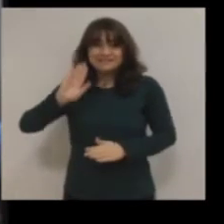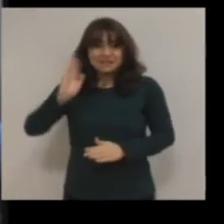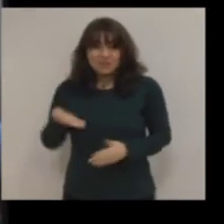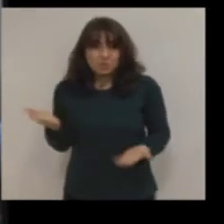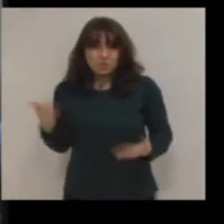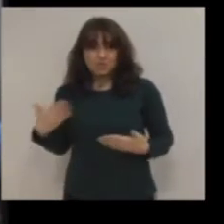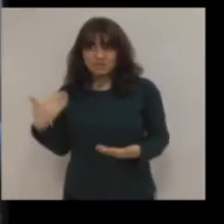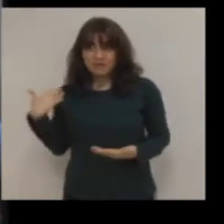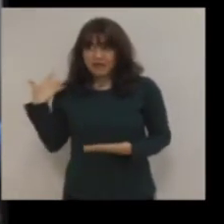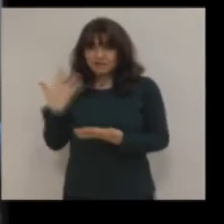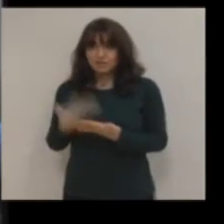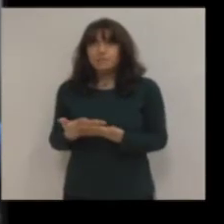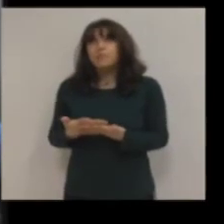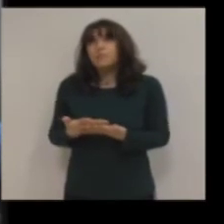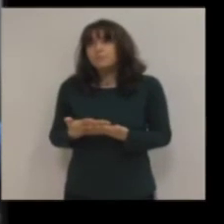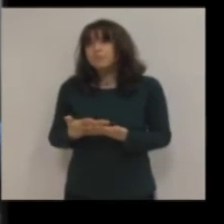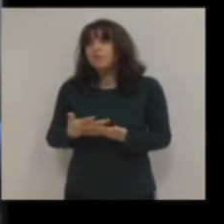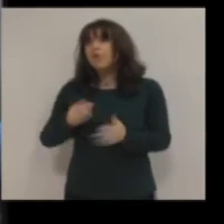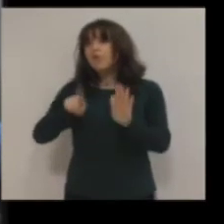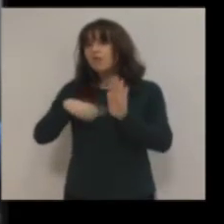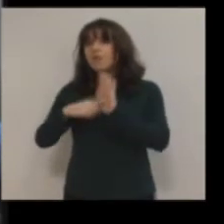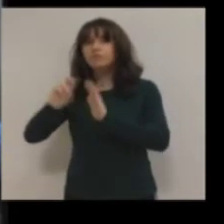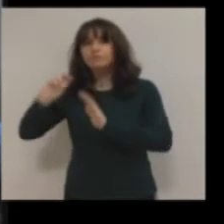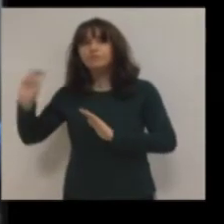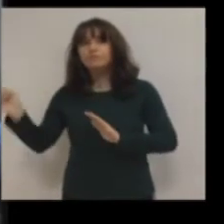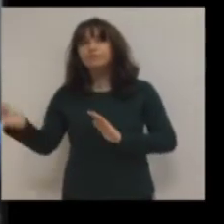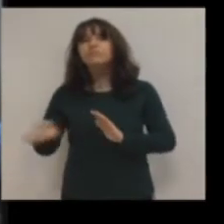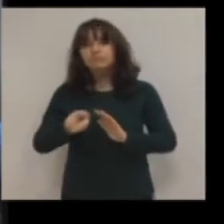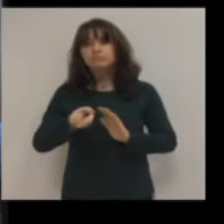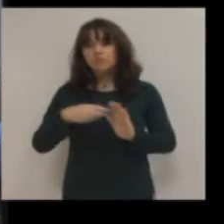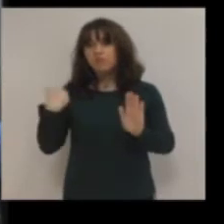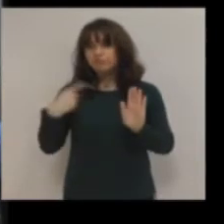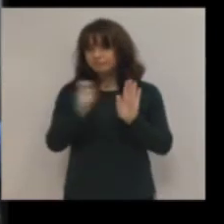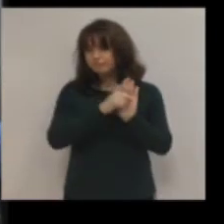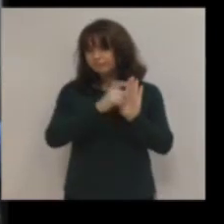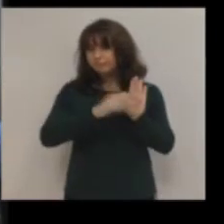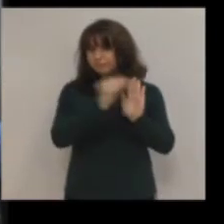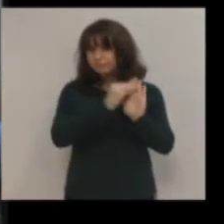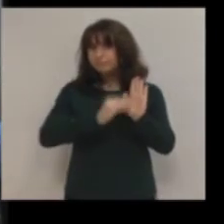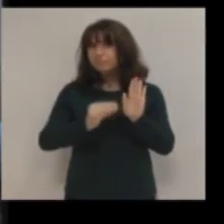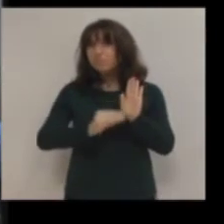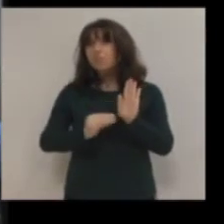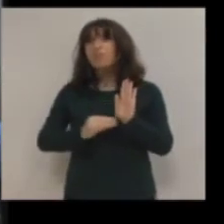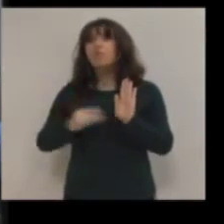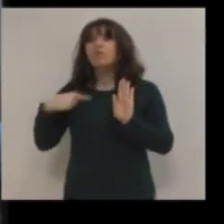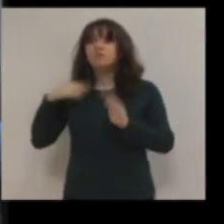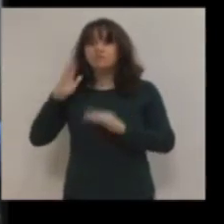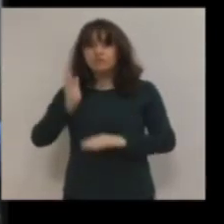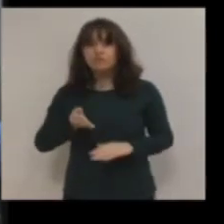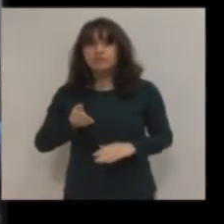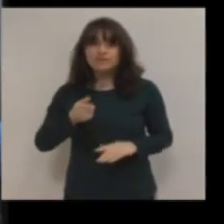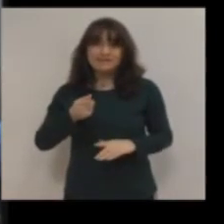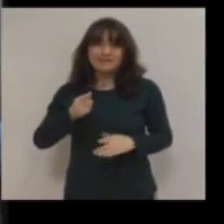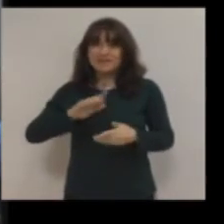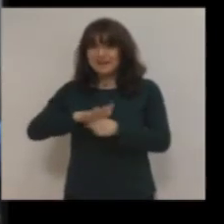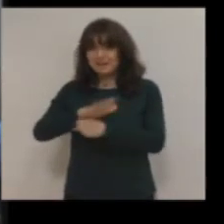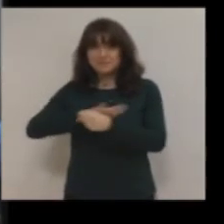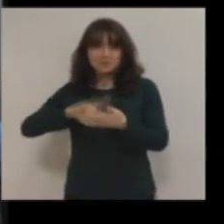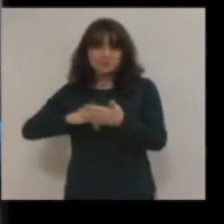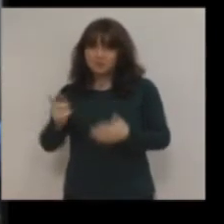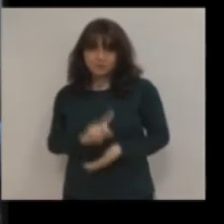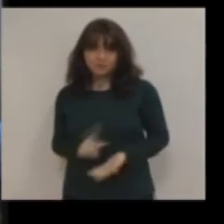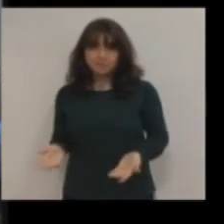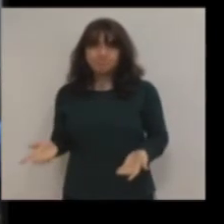ahora, mientras que otro tipo de leyes ya han establecido muchas mucho más recientes y en el ámbito tecnológico.